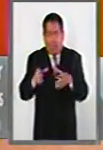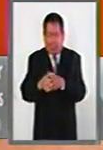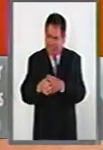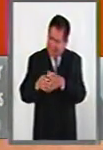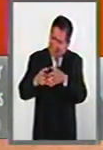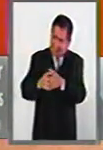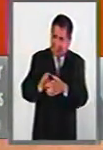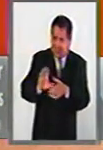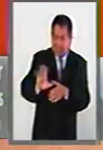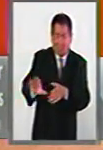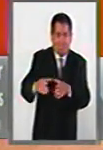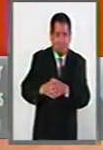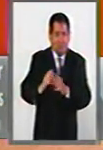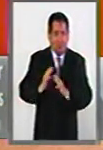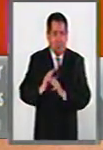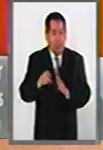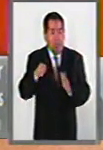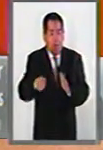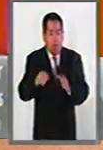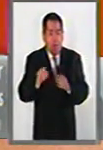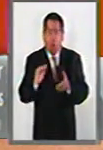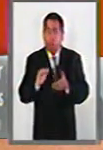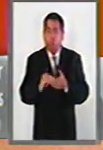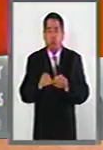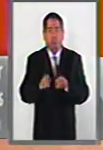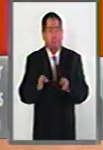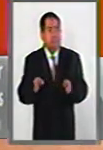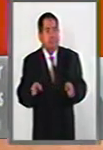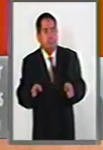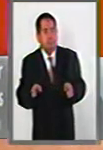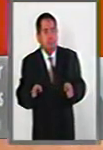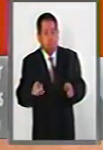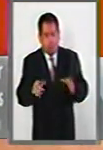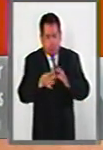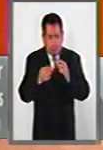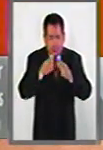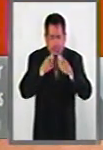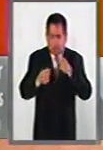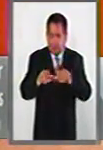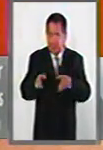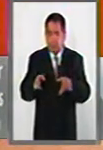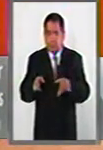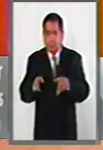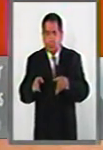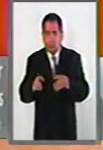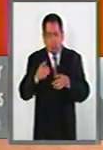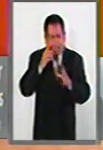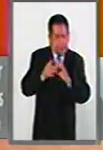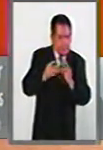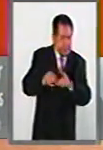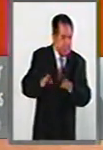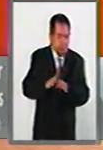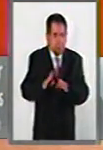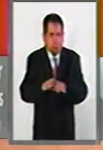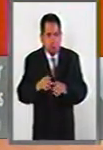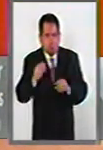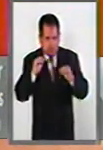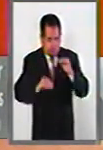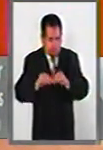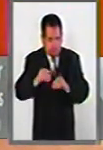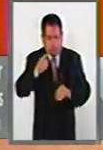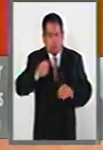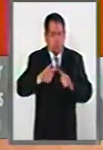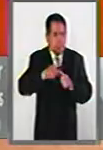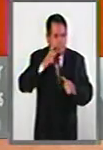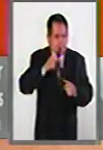militar, ¿verdad? Pero aquí los delitos contra la disciplina militar, su persecución, análisis probatorio